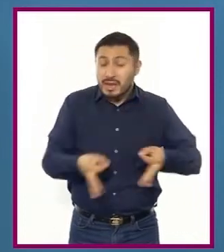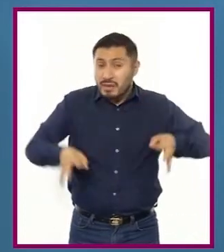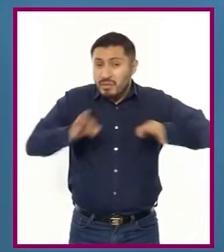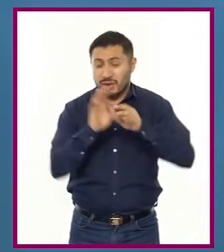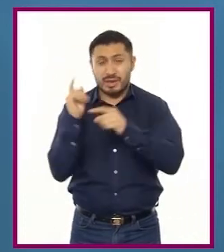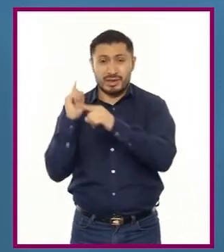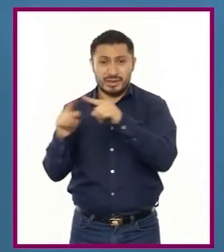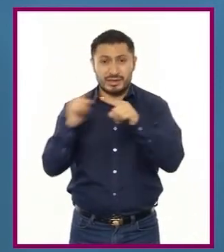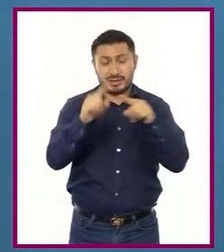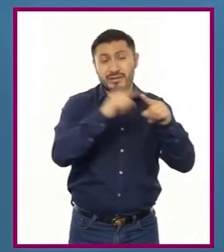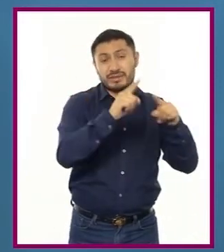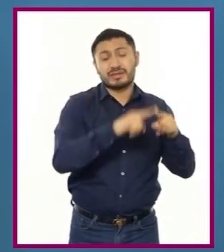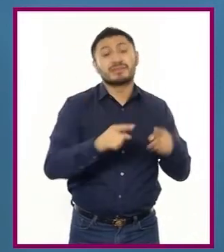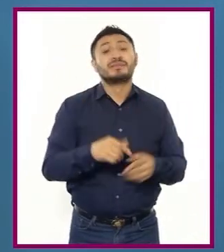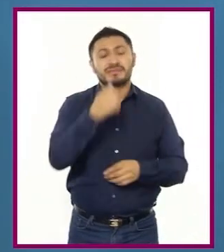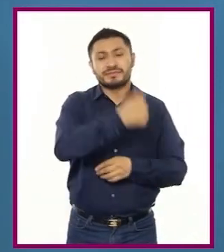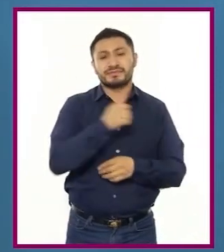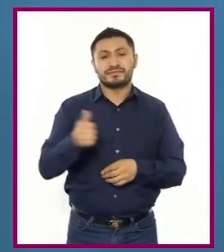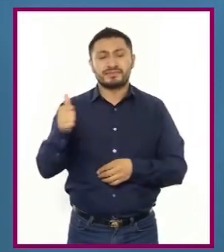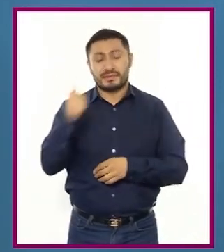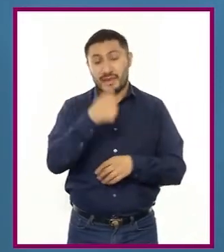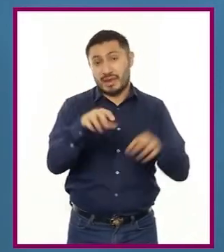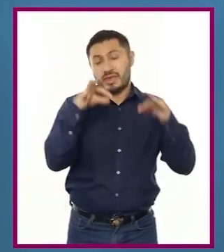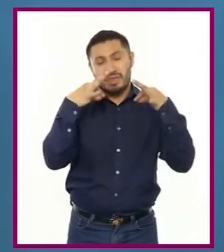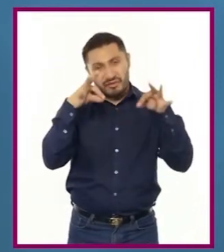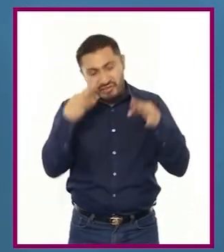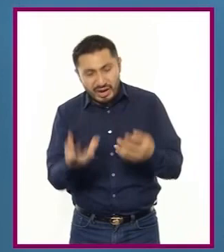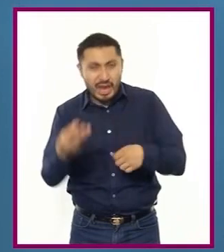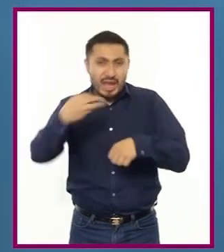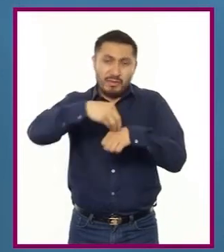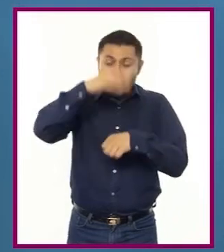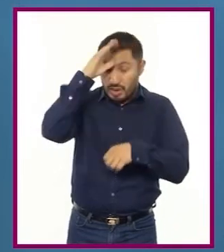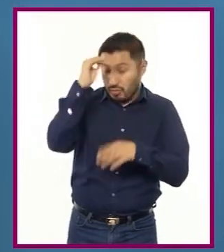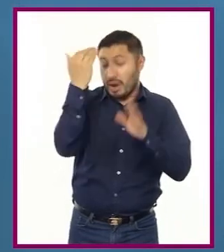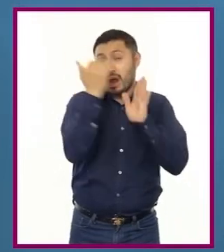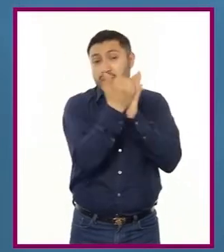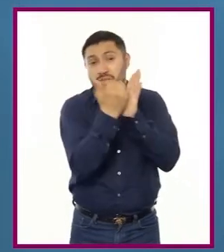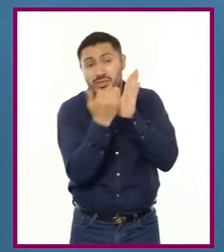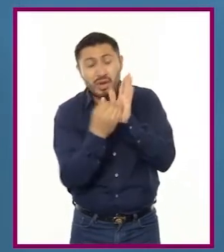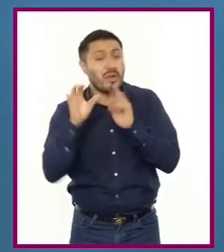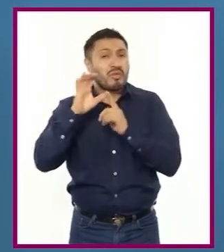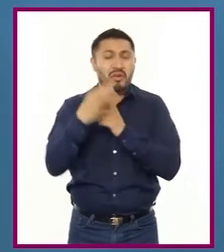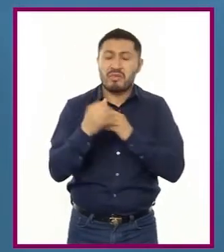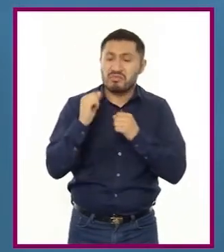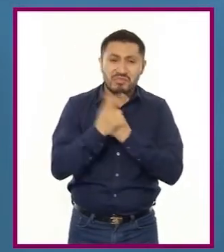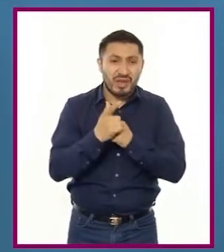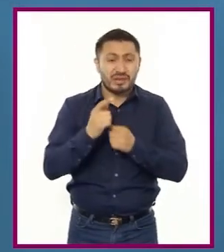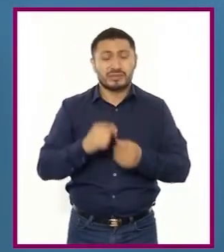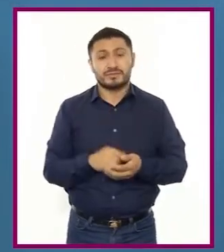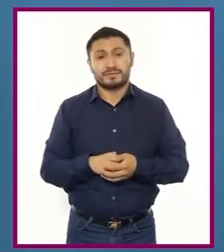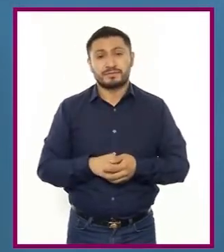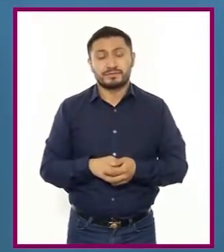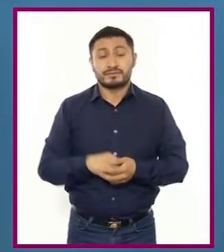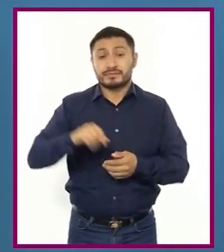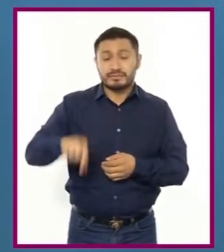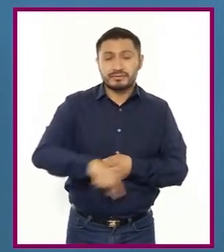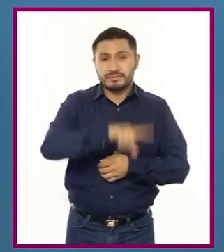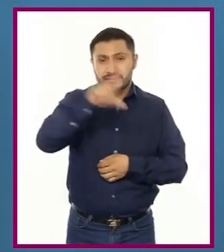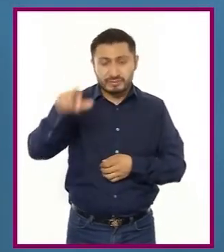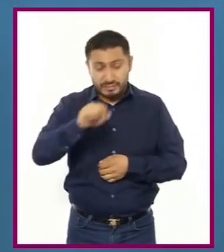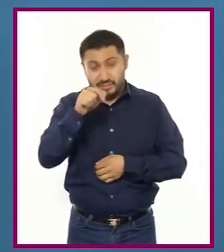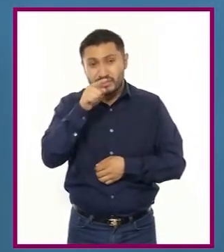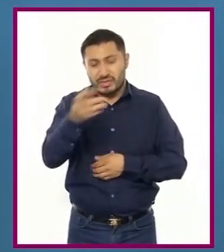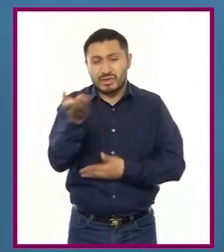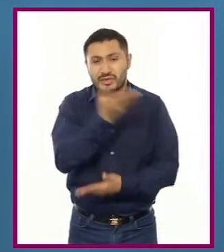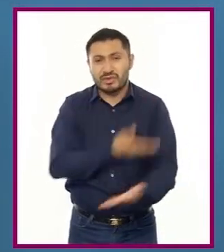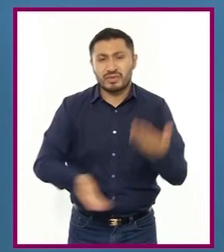diferentes directrices, declaraciones, pactos, protocolos o convenciones. Posteriormente, compartan su trabajo